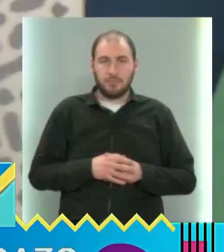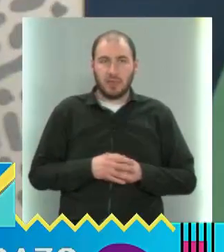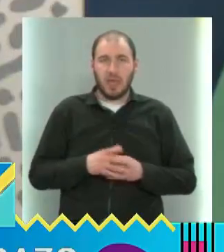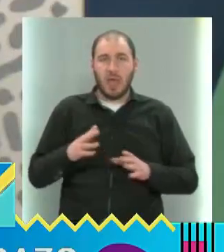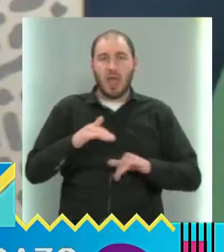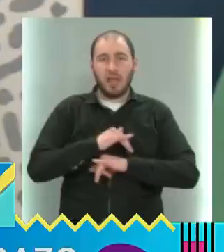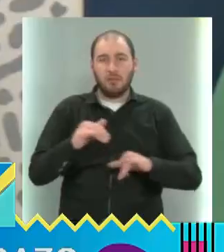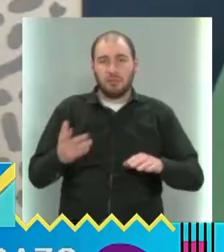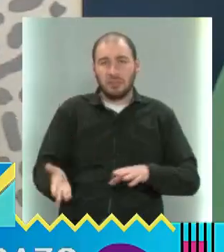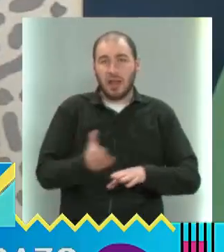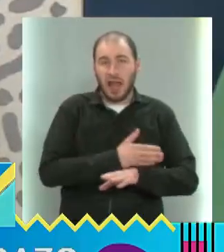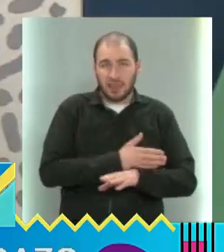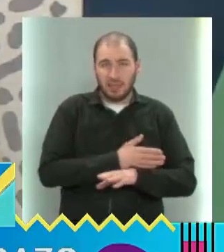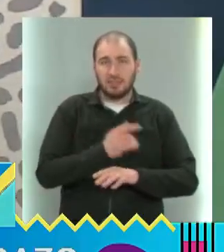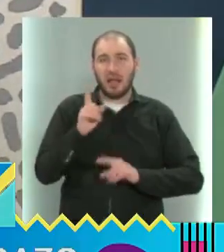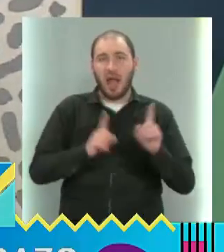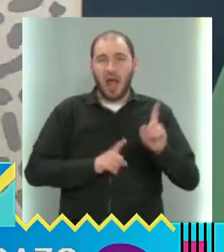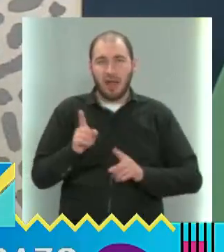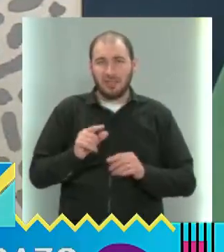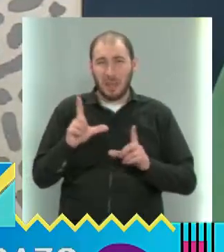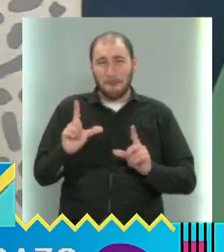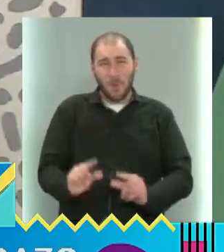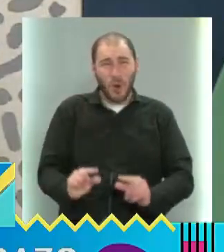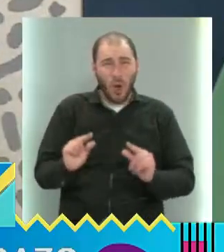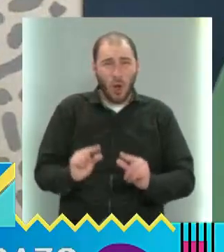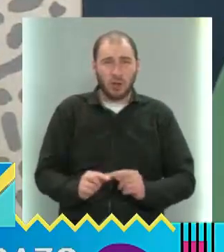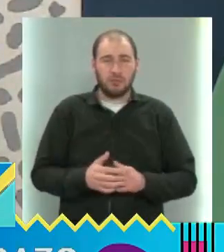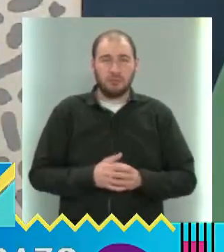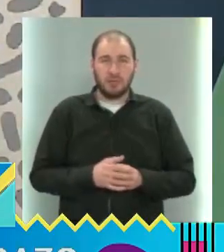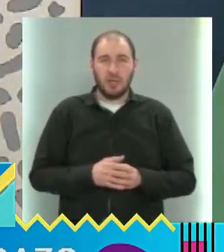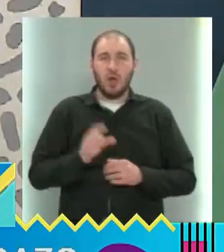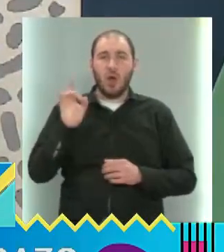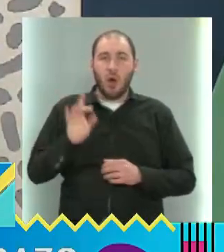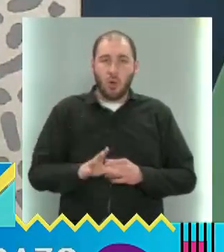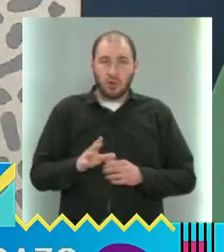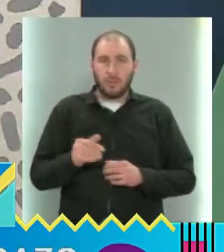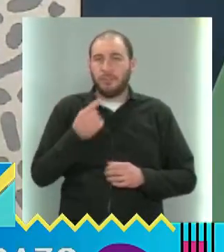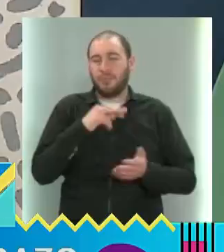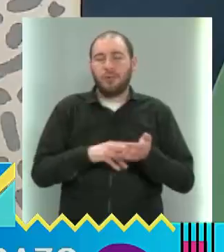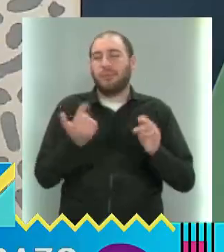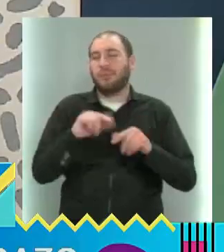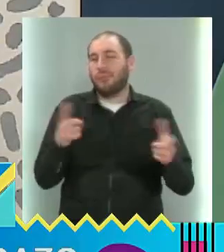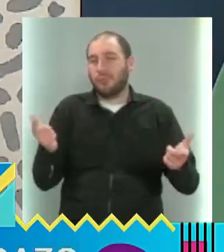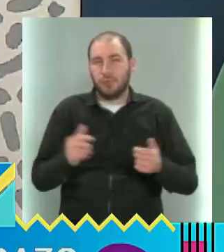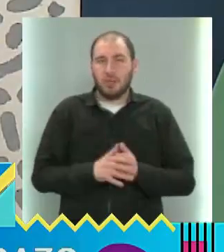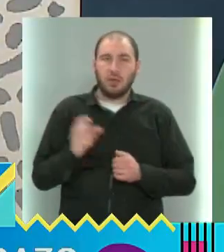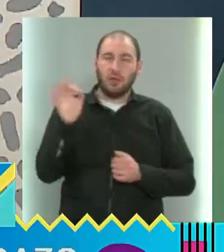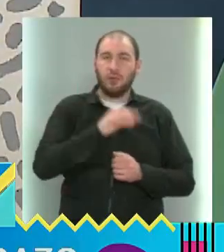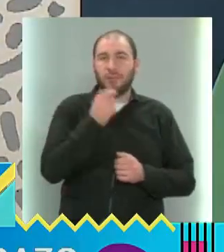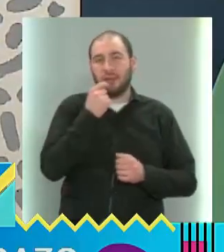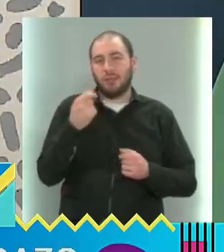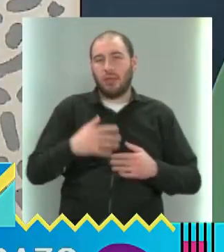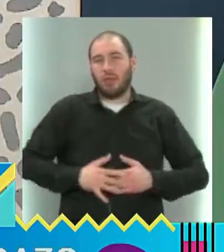la información previa, a veces muy escasa, de simplemente de no va a pasar nada, simplemente van a hacer